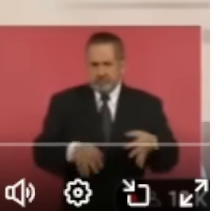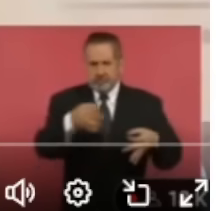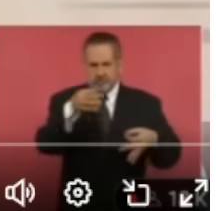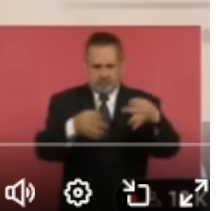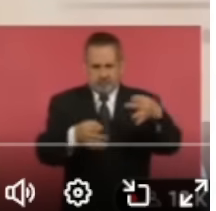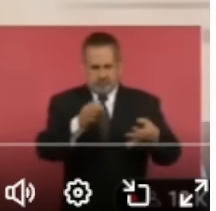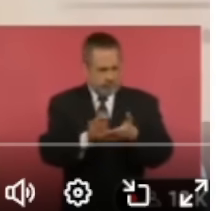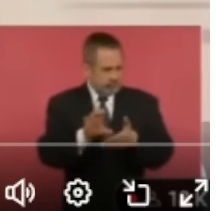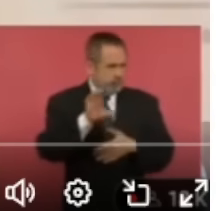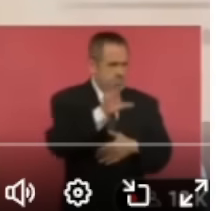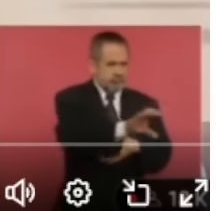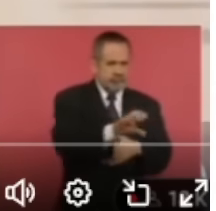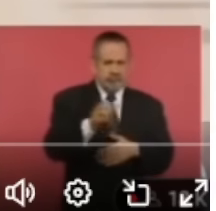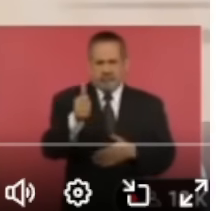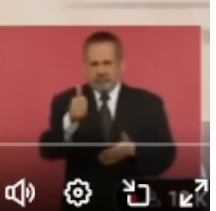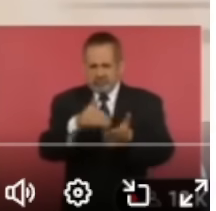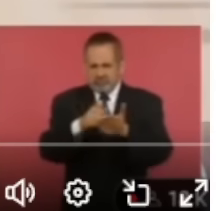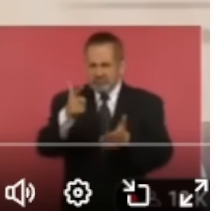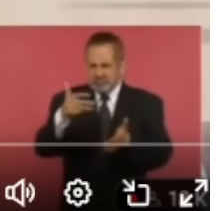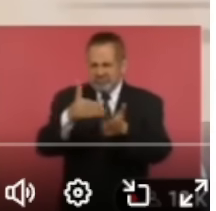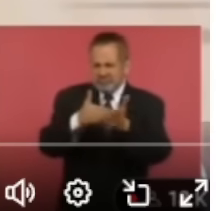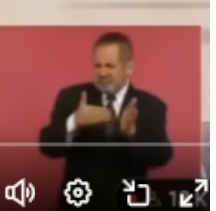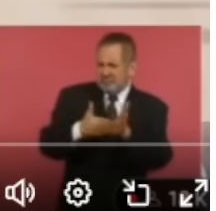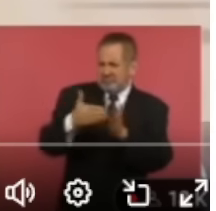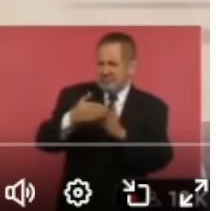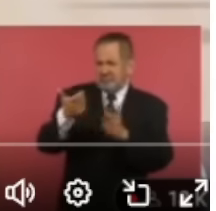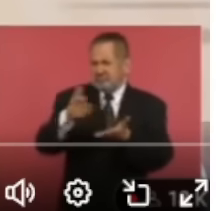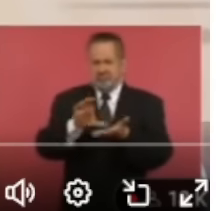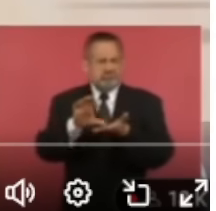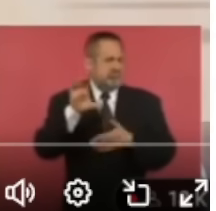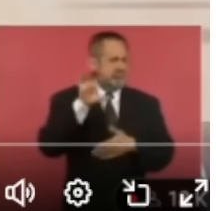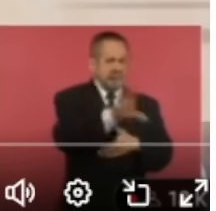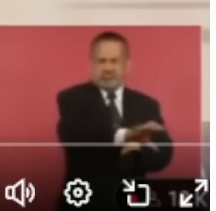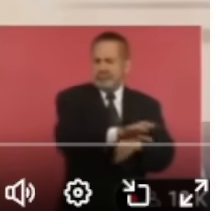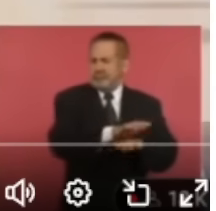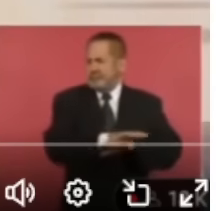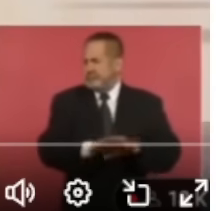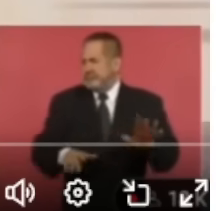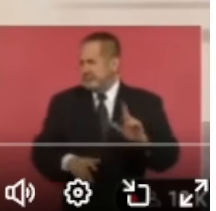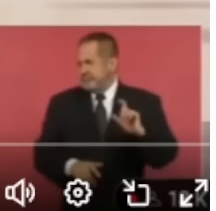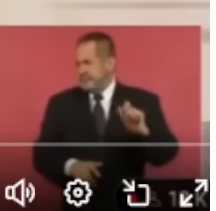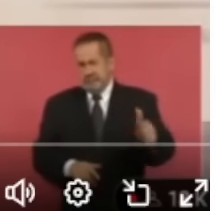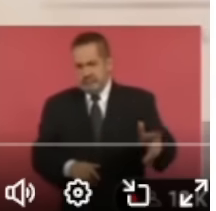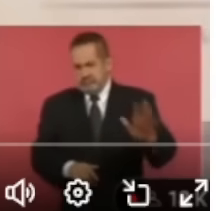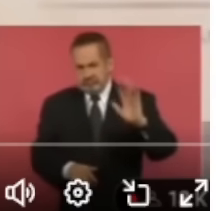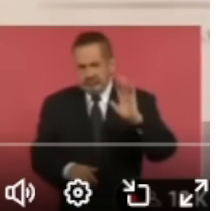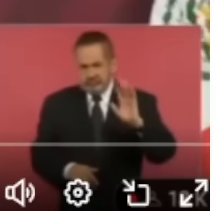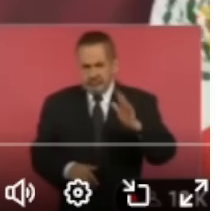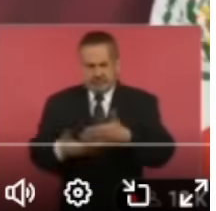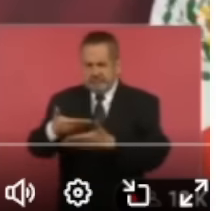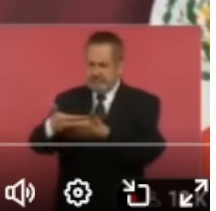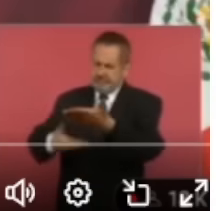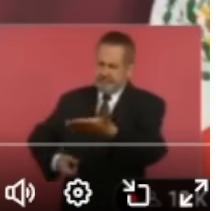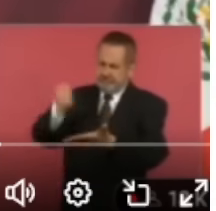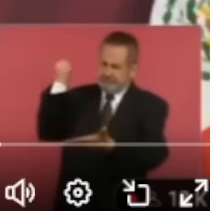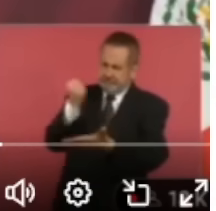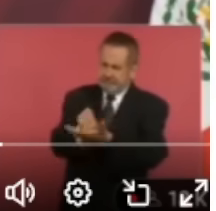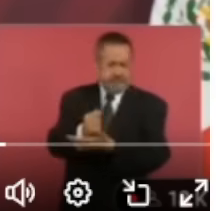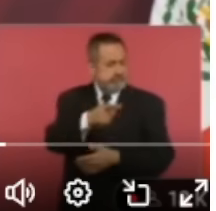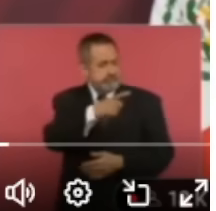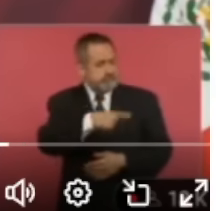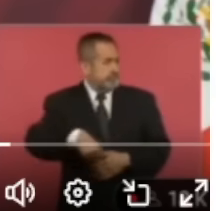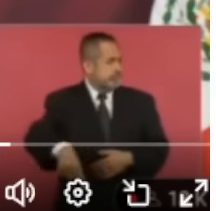juzgado los 6000 7000 millones de pesos y vamos a emitir el